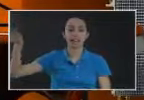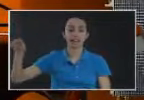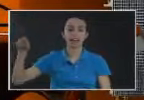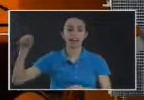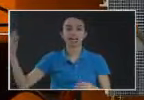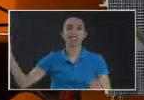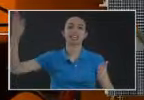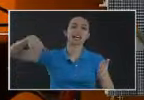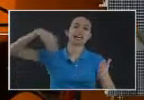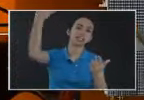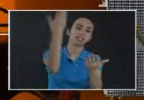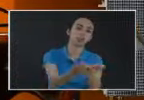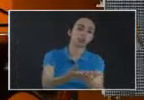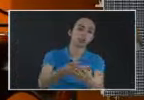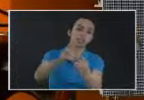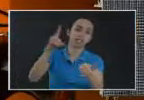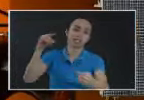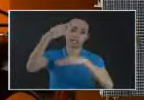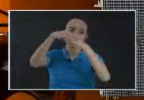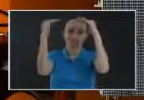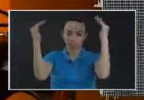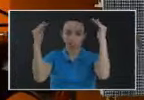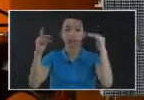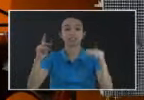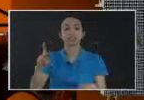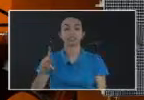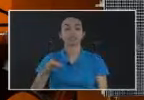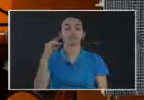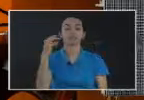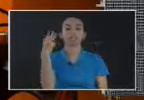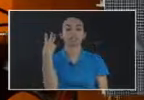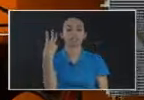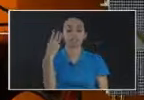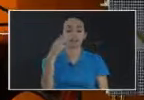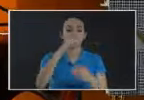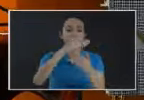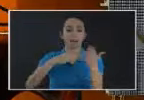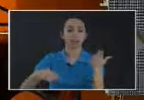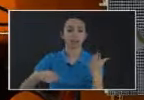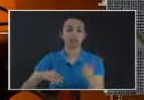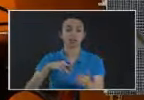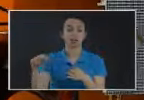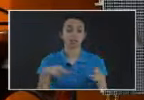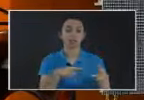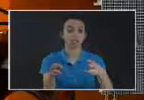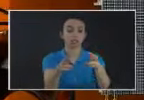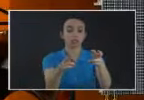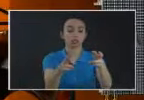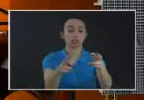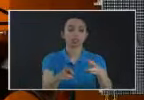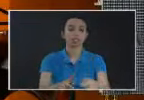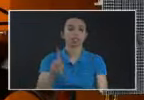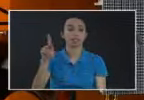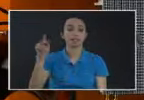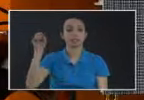del cielo y sobre la tercera parte de los ríos y sobre los manantiales. La estrella